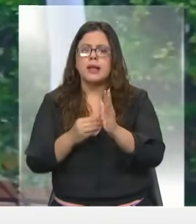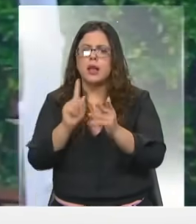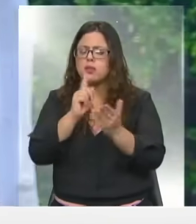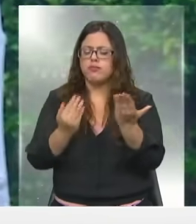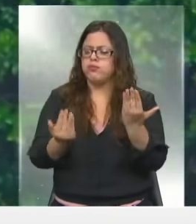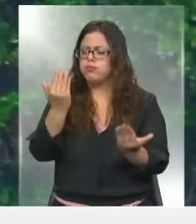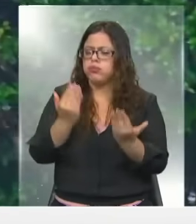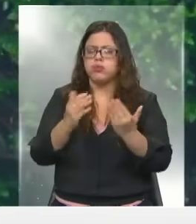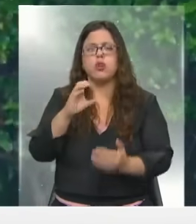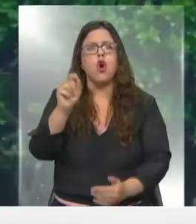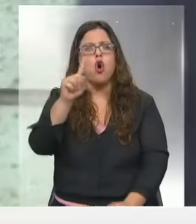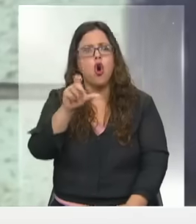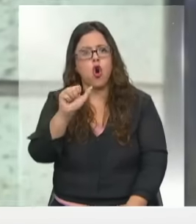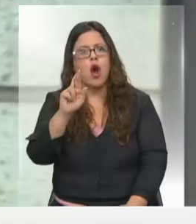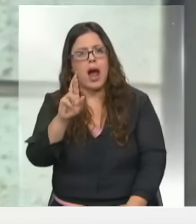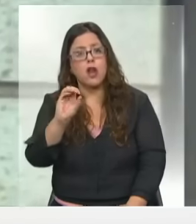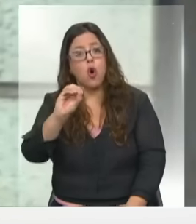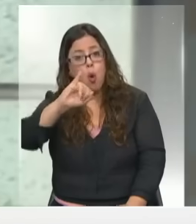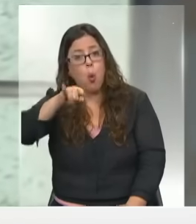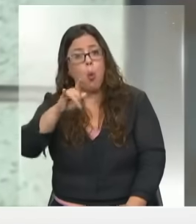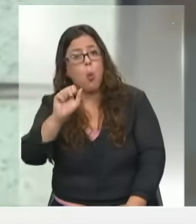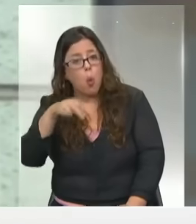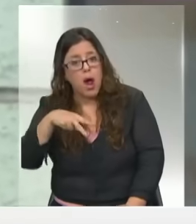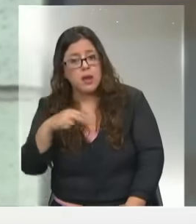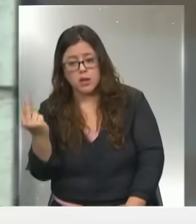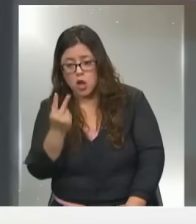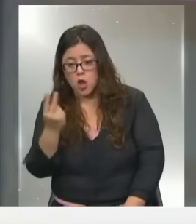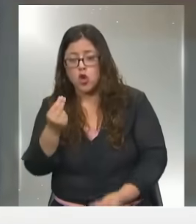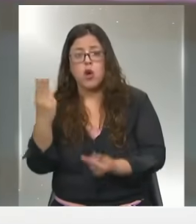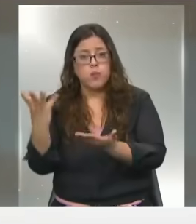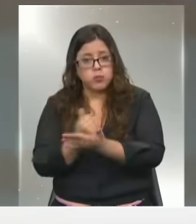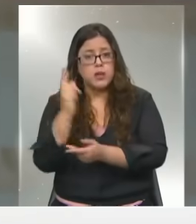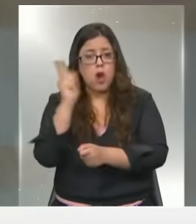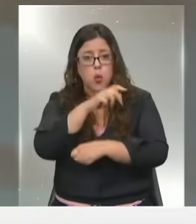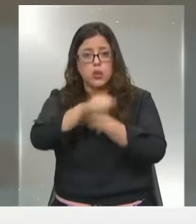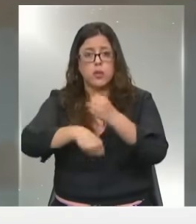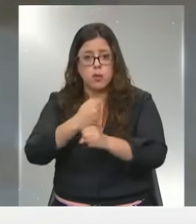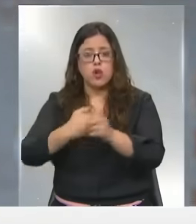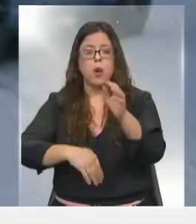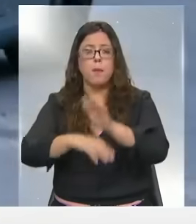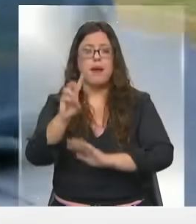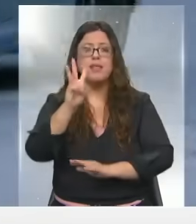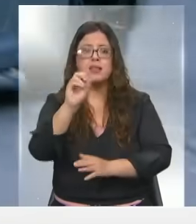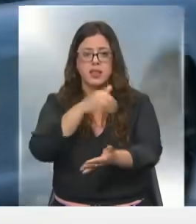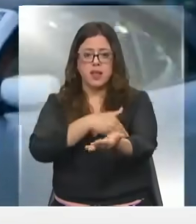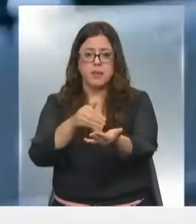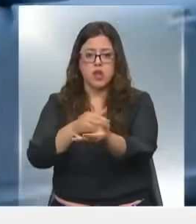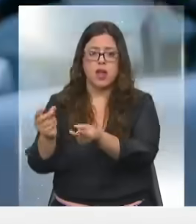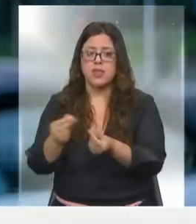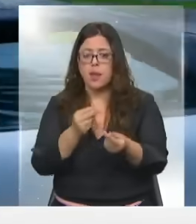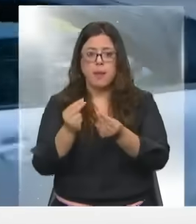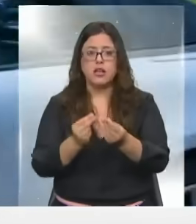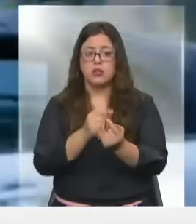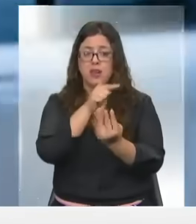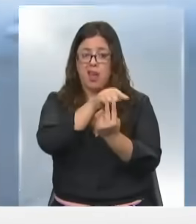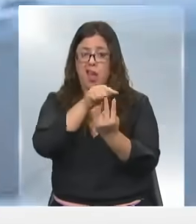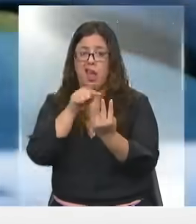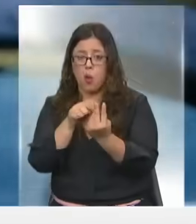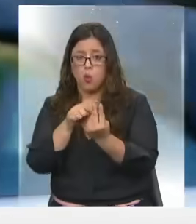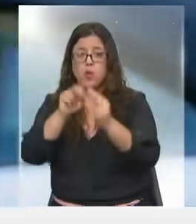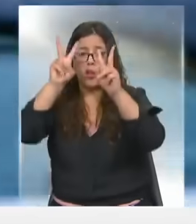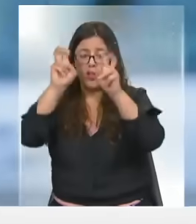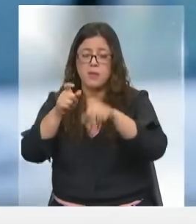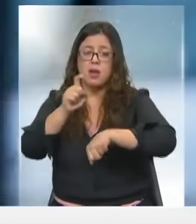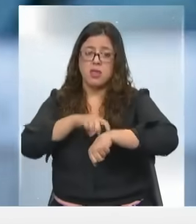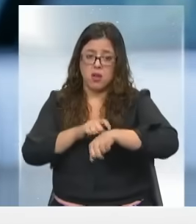lo que obtuvo Óscar Arévalo o Juan Peña, quienes ganaron en el último año más de 30 millones de pesos, cada uno por concepto